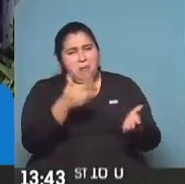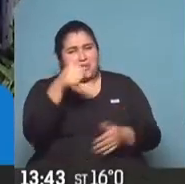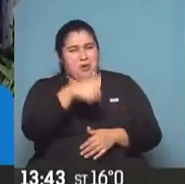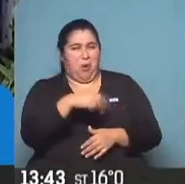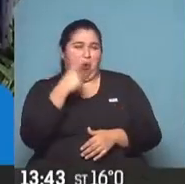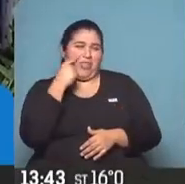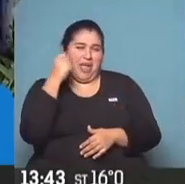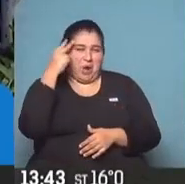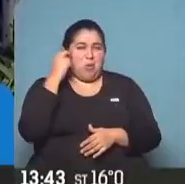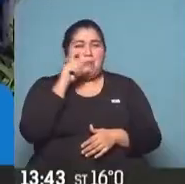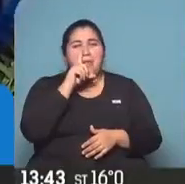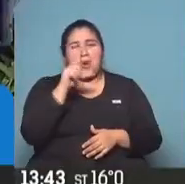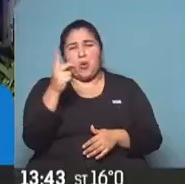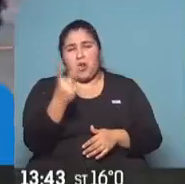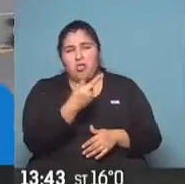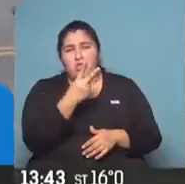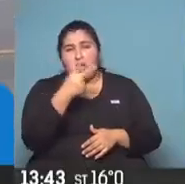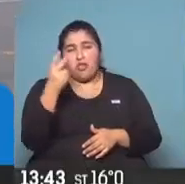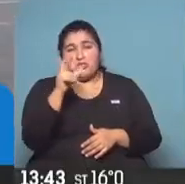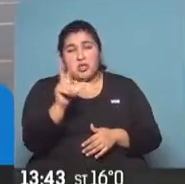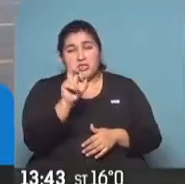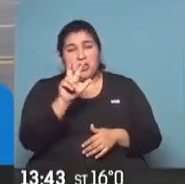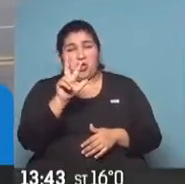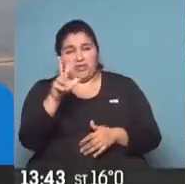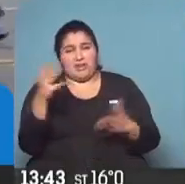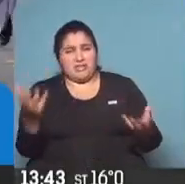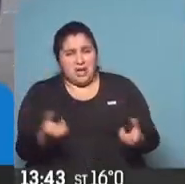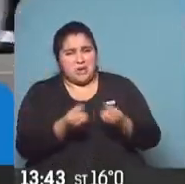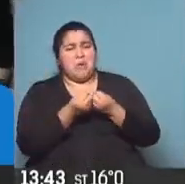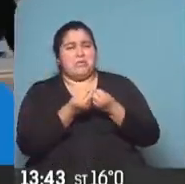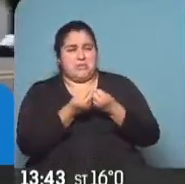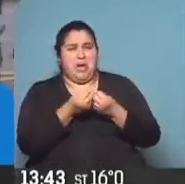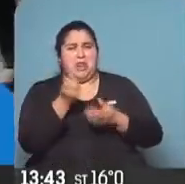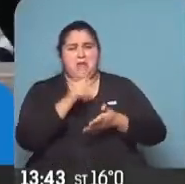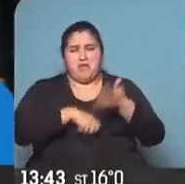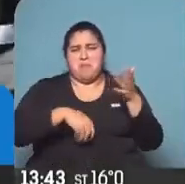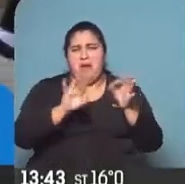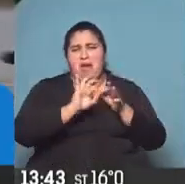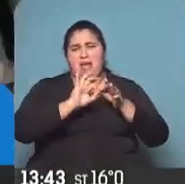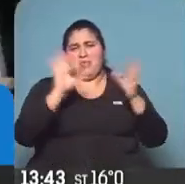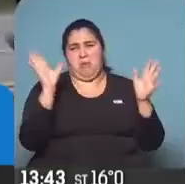el aniversario de la independencia